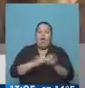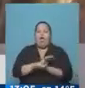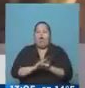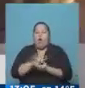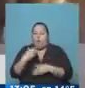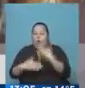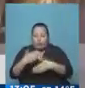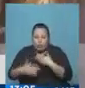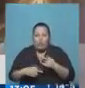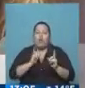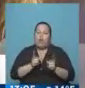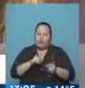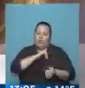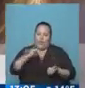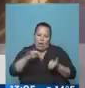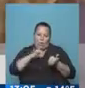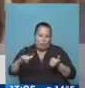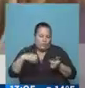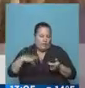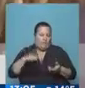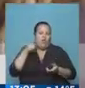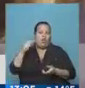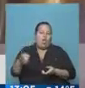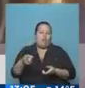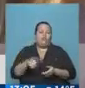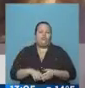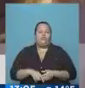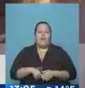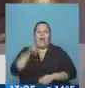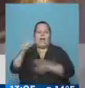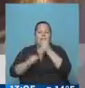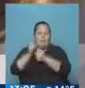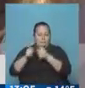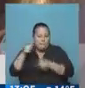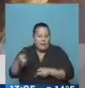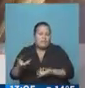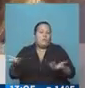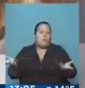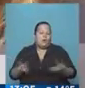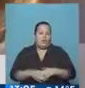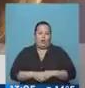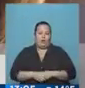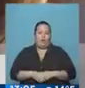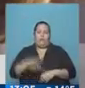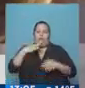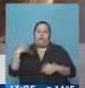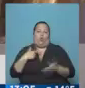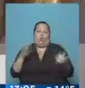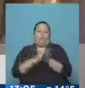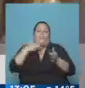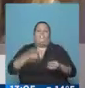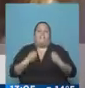vamos a seguir haciendo las denuncias que tengamos que hacer contra contra esta empresa y decidiremos entre todos